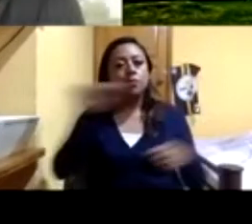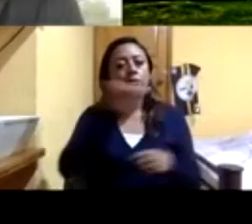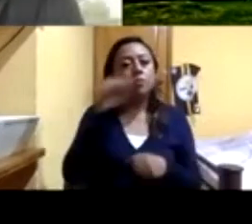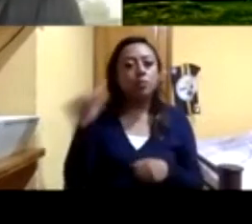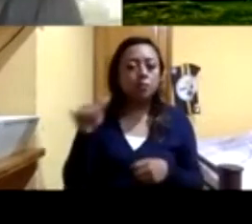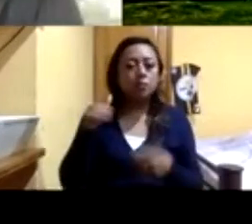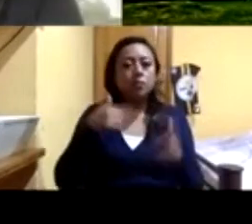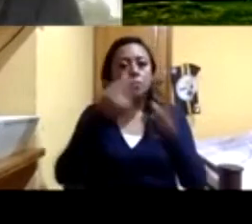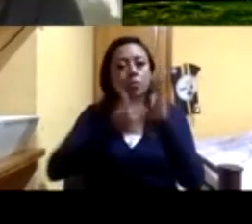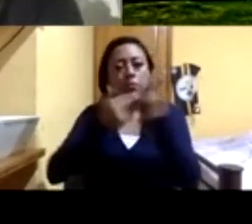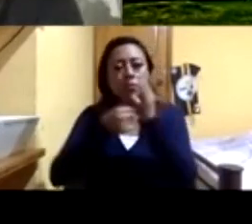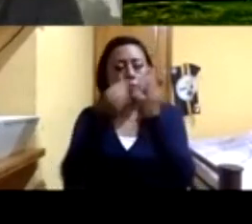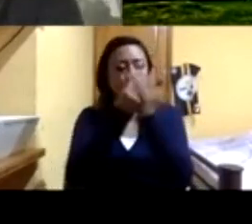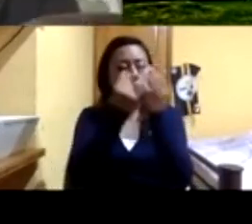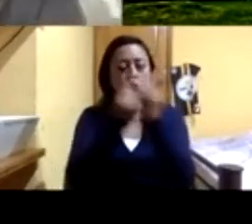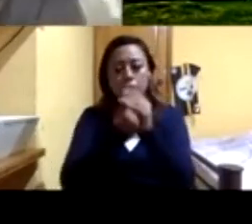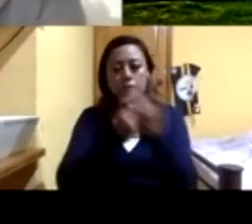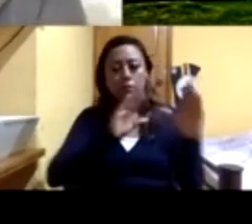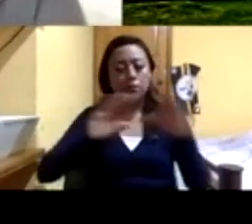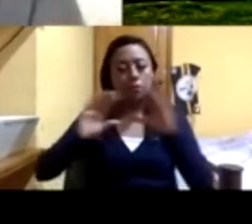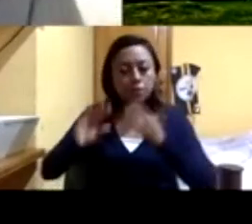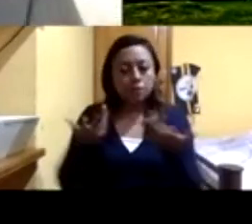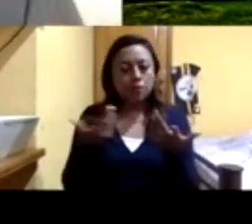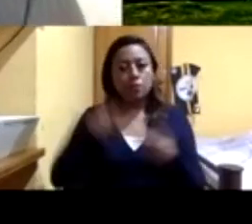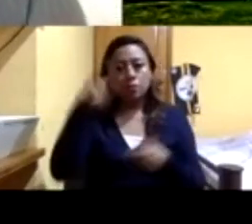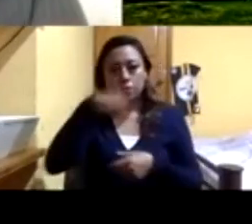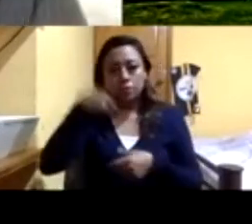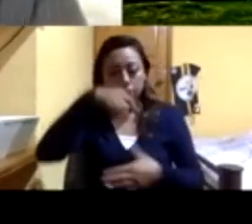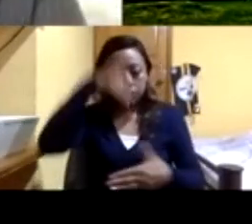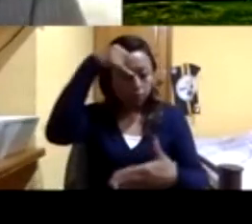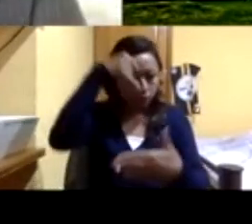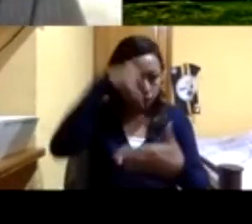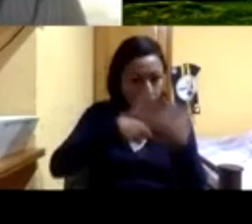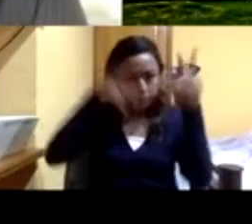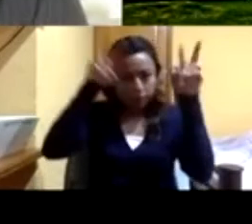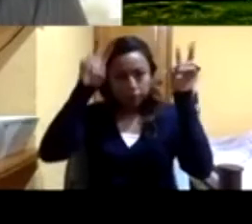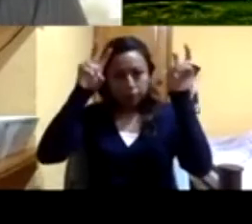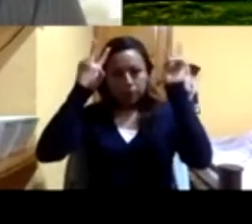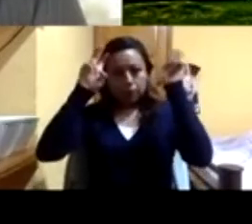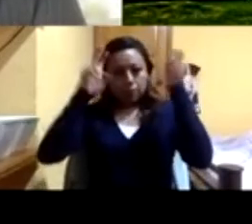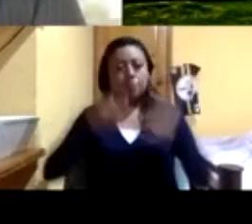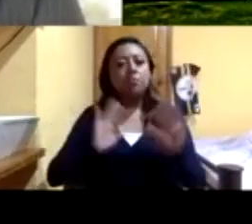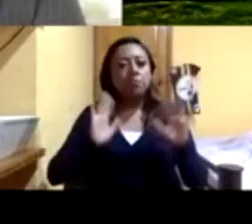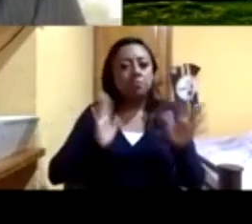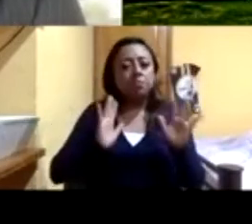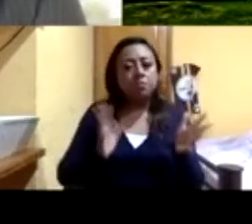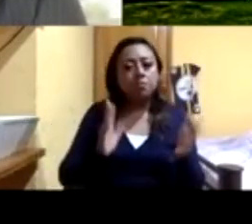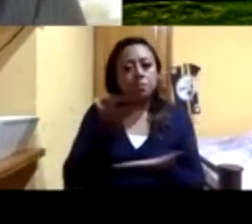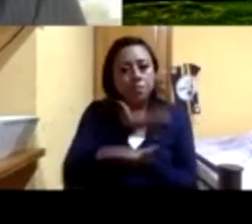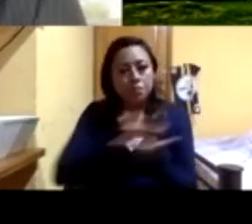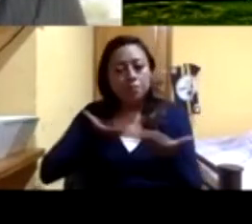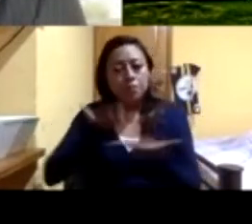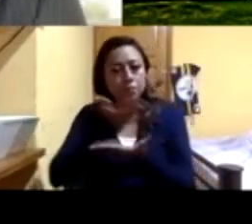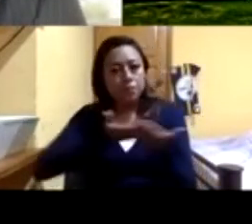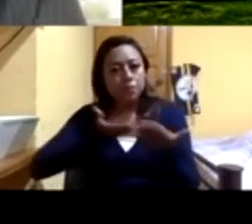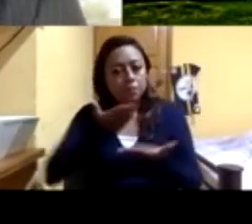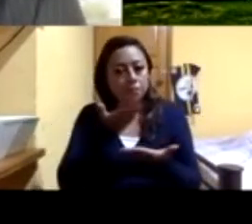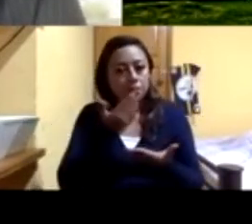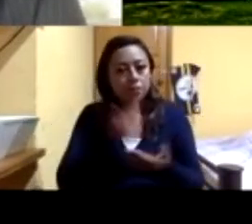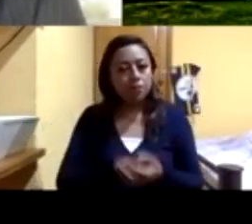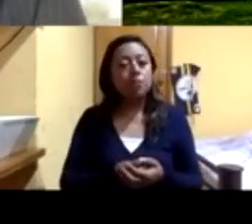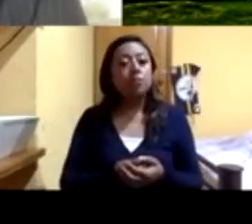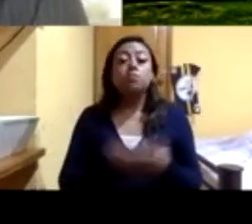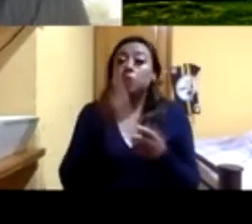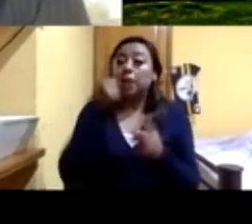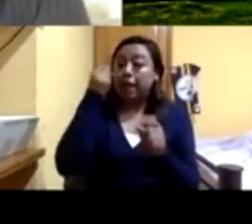podamos ir profundizando cada uno de los temas que hemos venido compartiéndoles, porque cada uno tiene una perspectiva bien